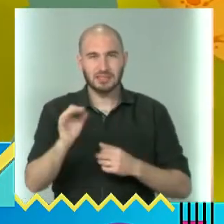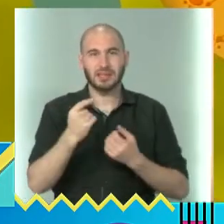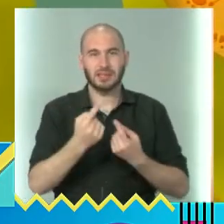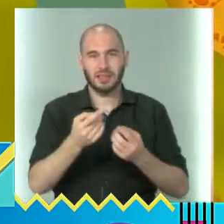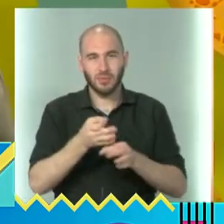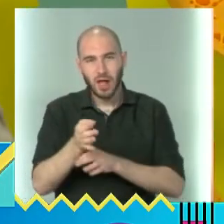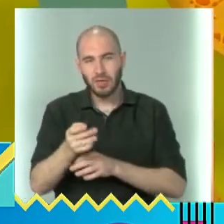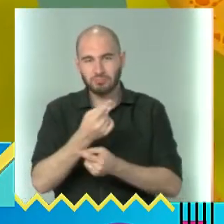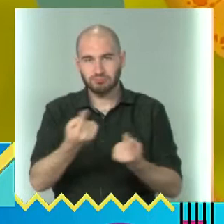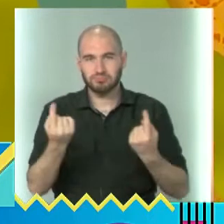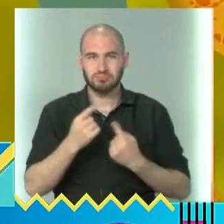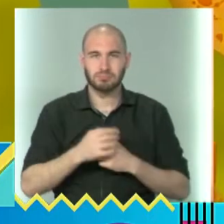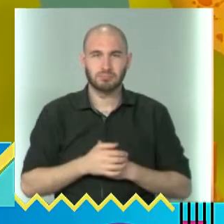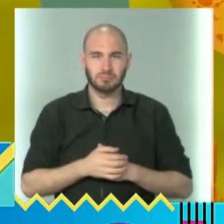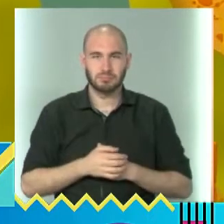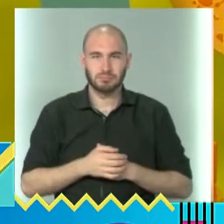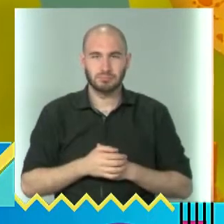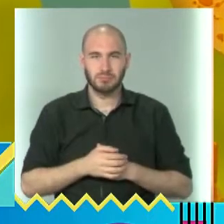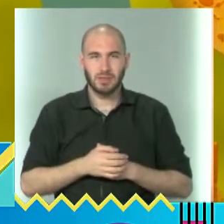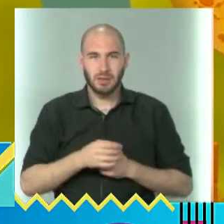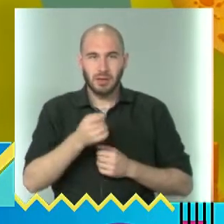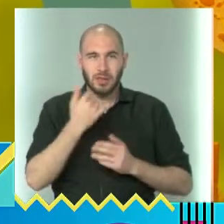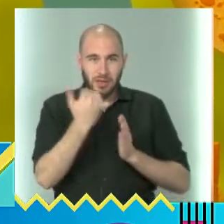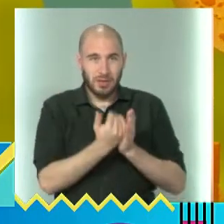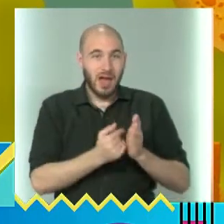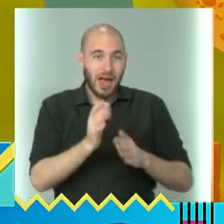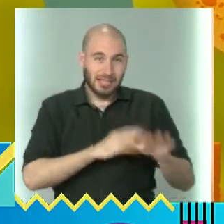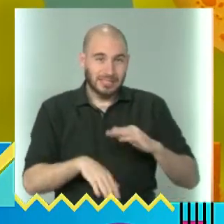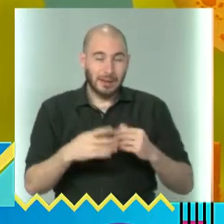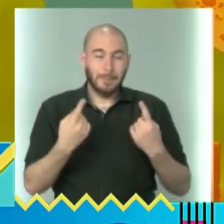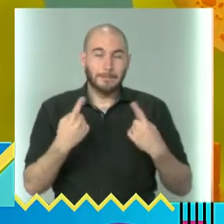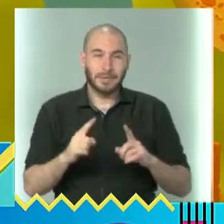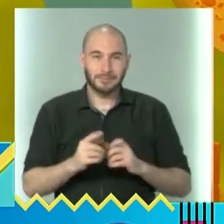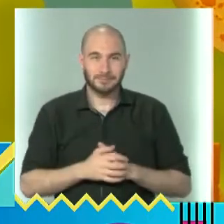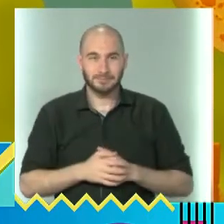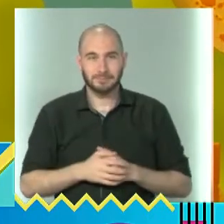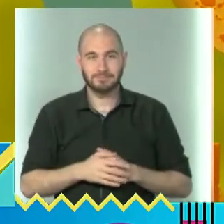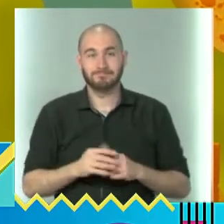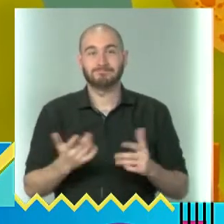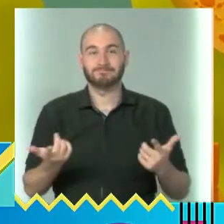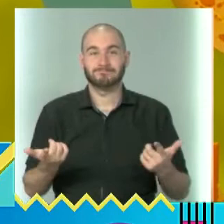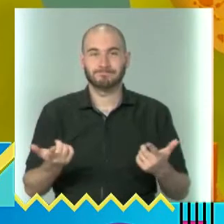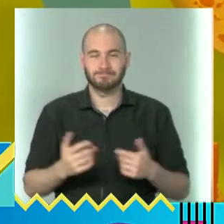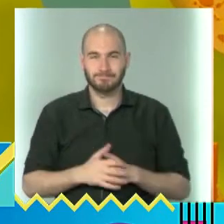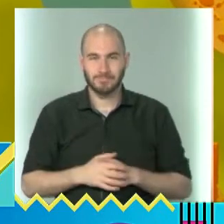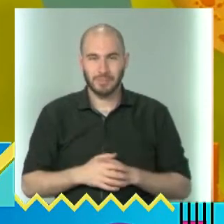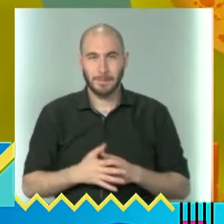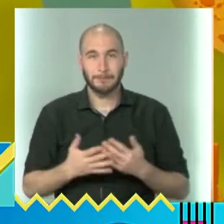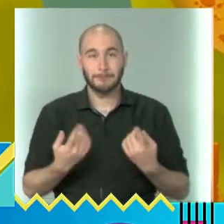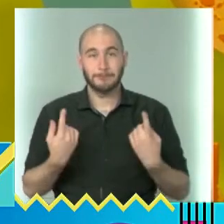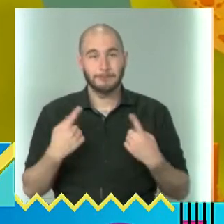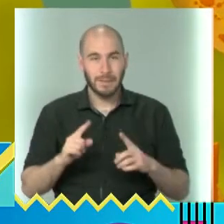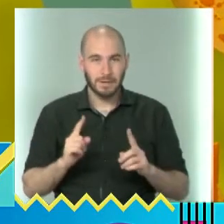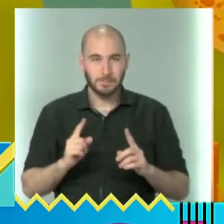educadores, o sea, todo eso, si tuviera receta las daría, por supuesto, ¿no? Pero no, pero de algún modo habría